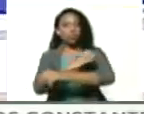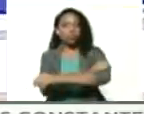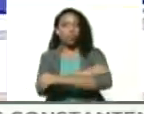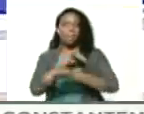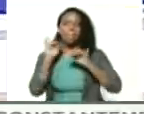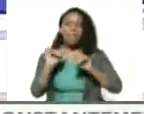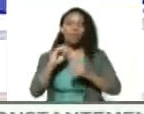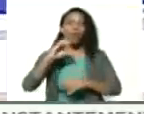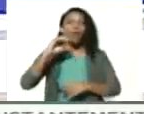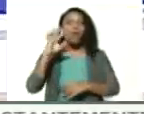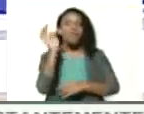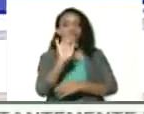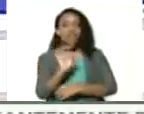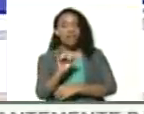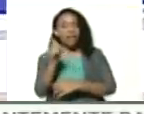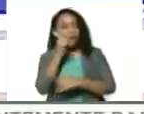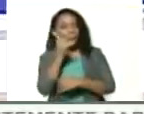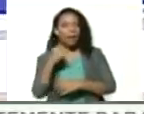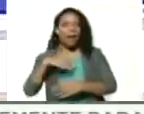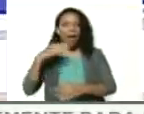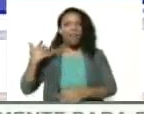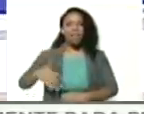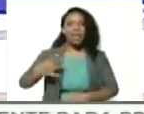Fedecámara, la derecha,